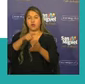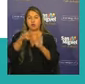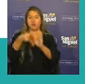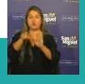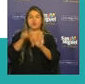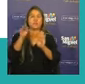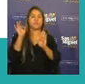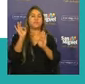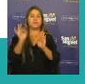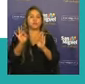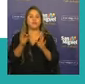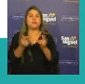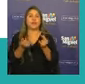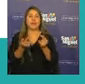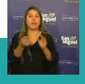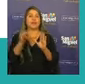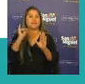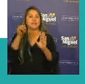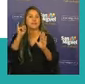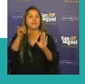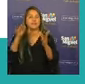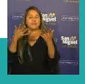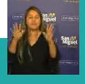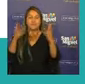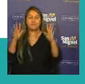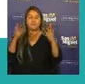de calidad, ¿o no ahí?